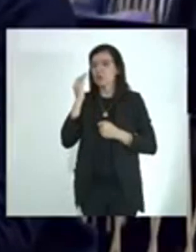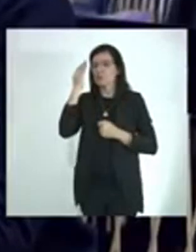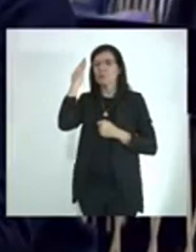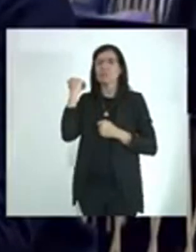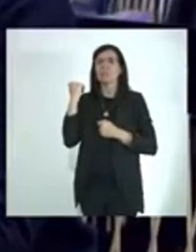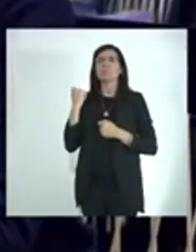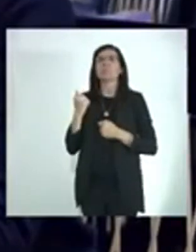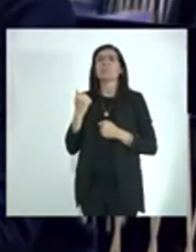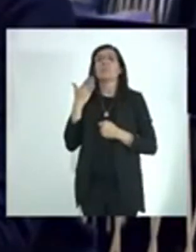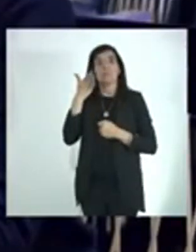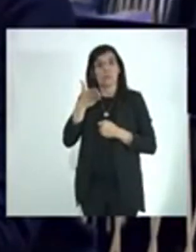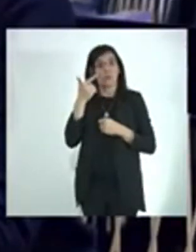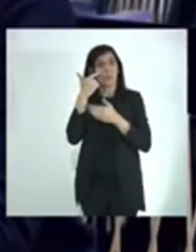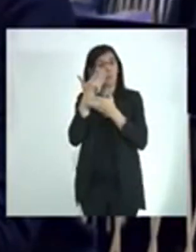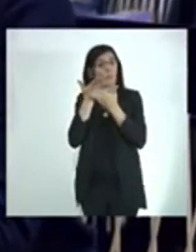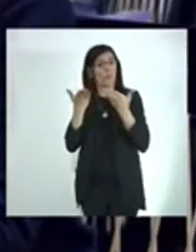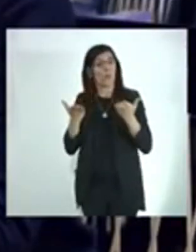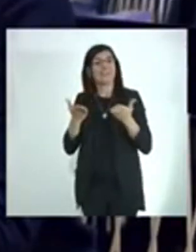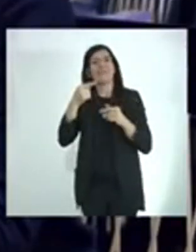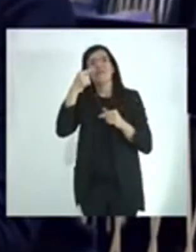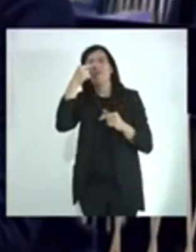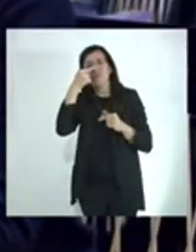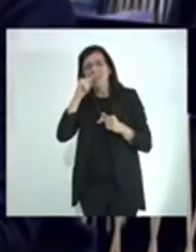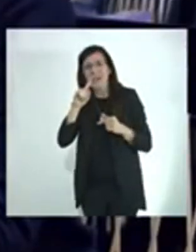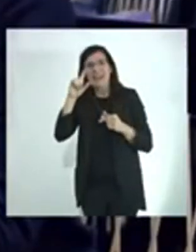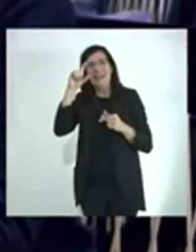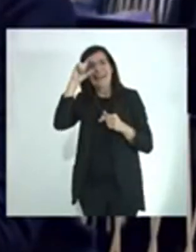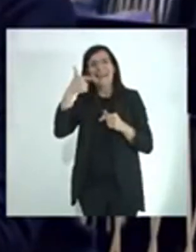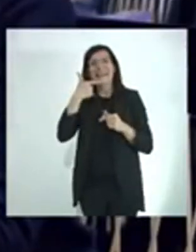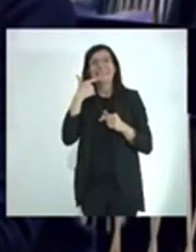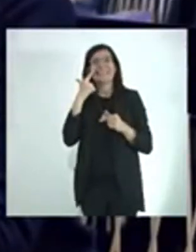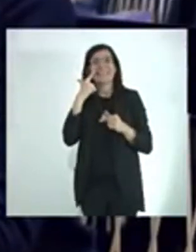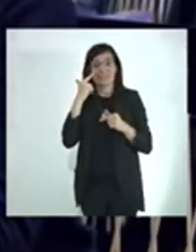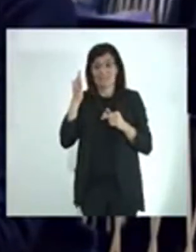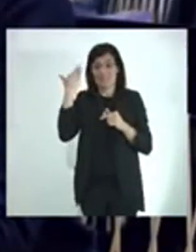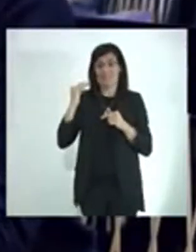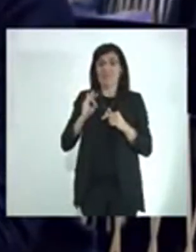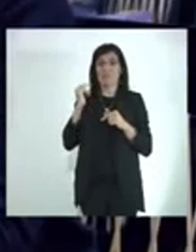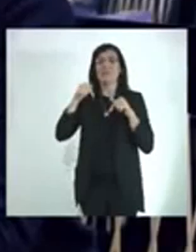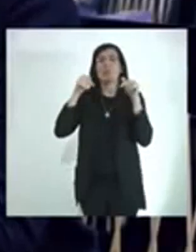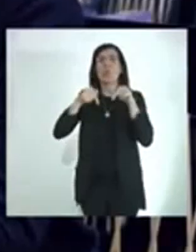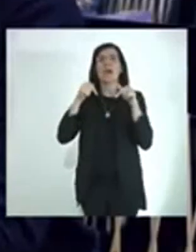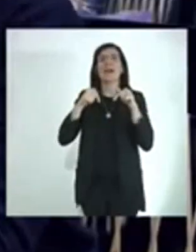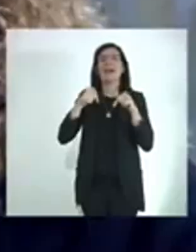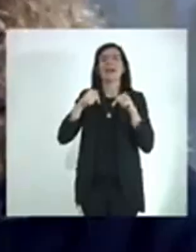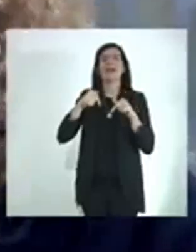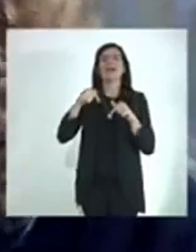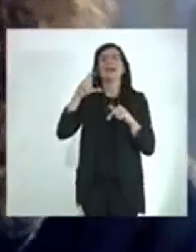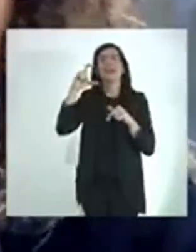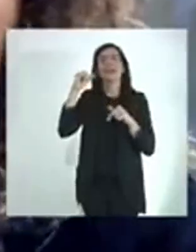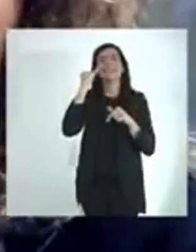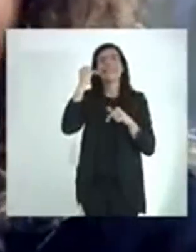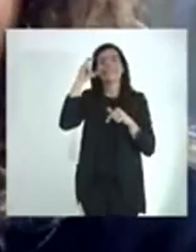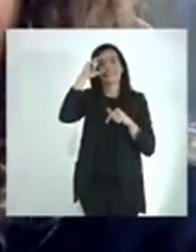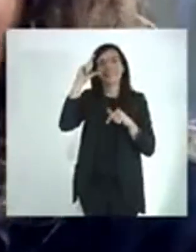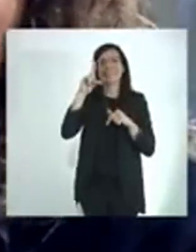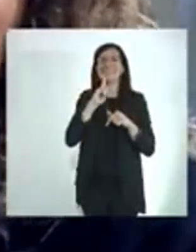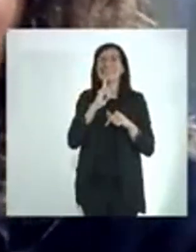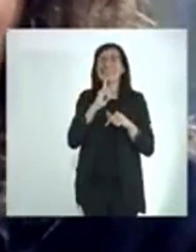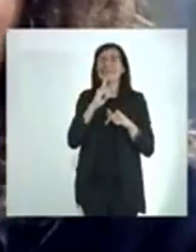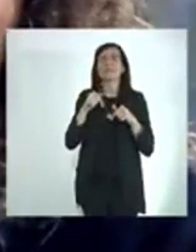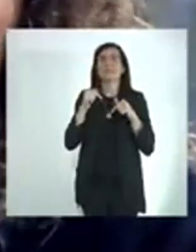a la muestra final de educación sexual integral en el CIDEP a llevar una de las producciones. Podemos detectar